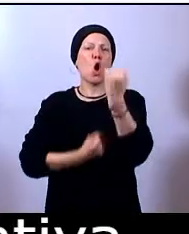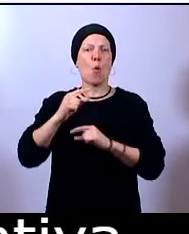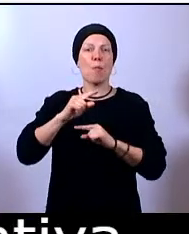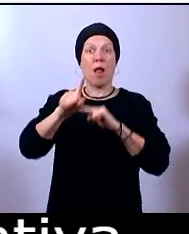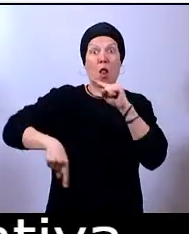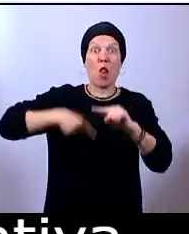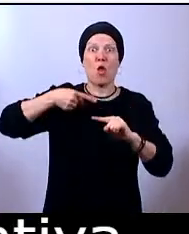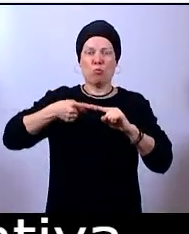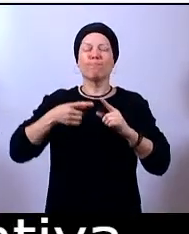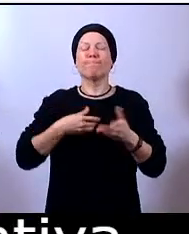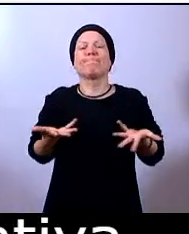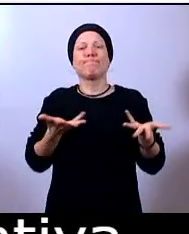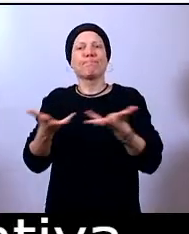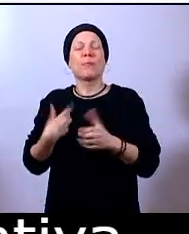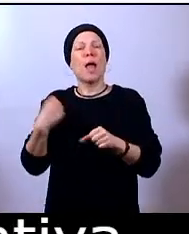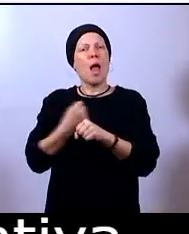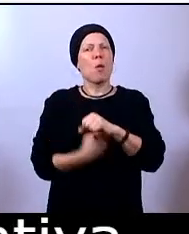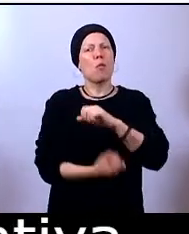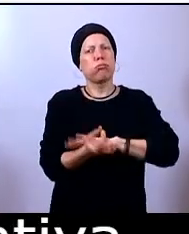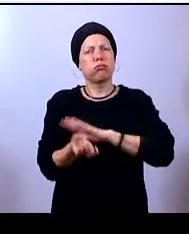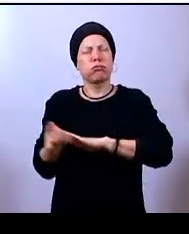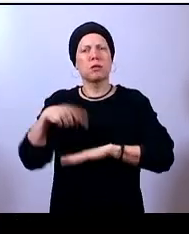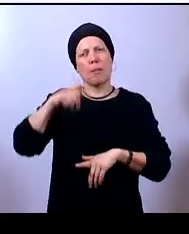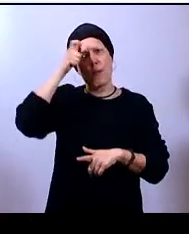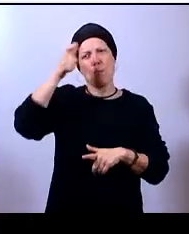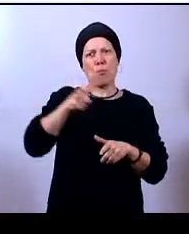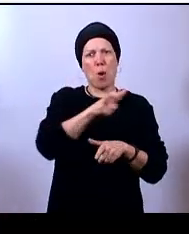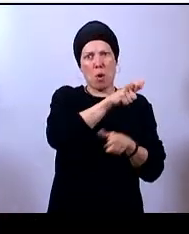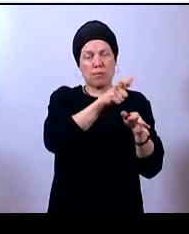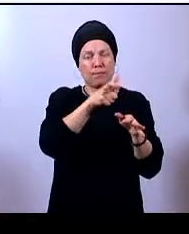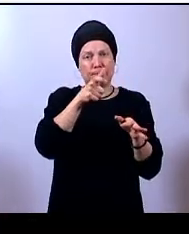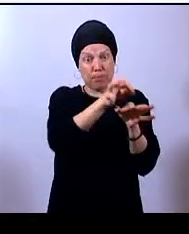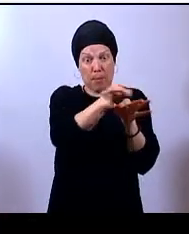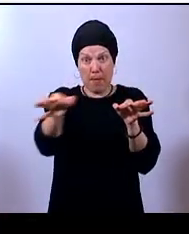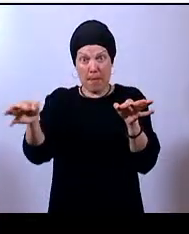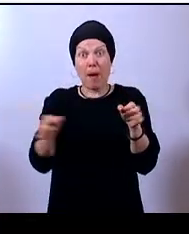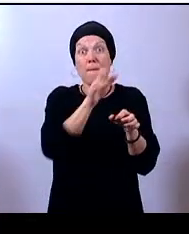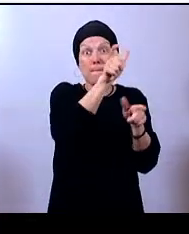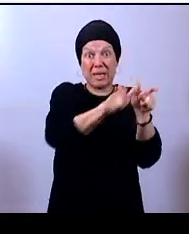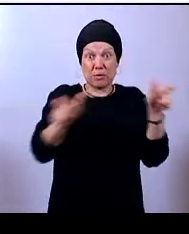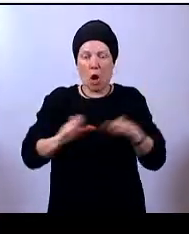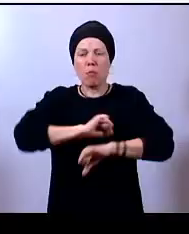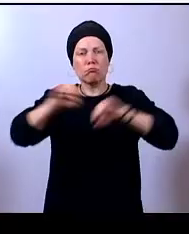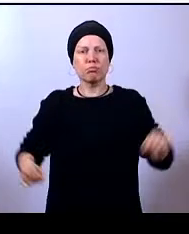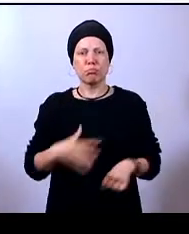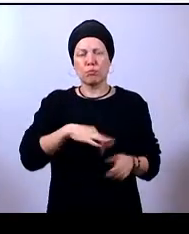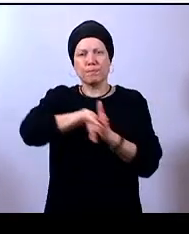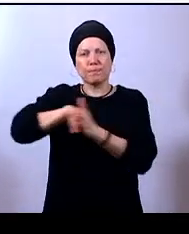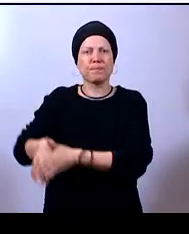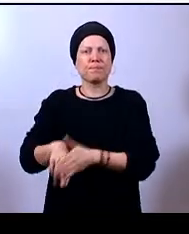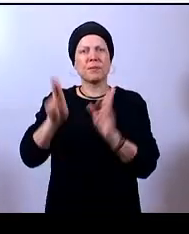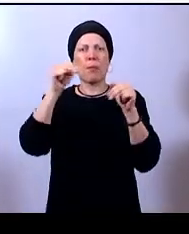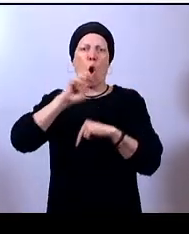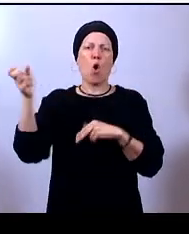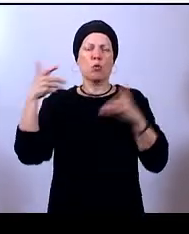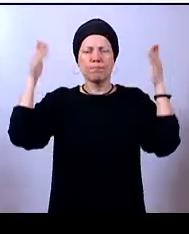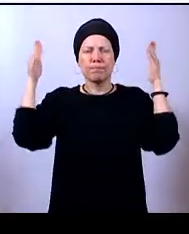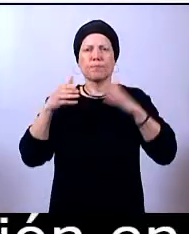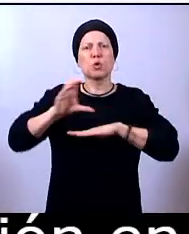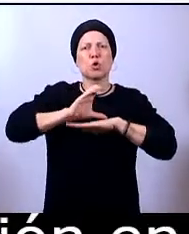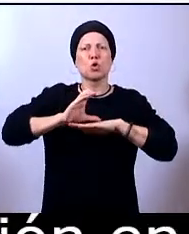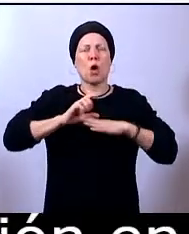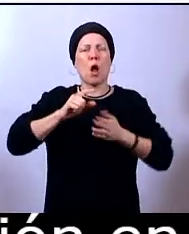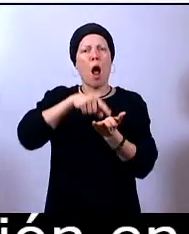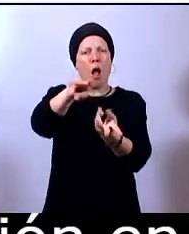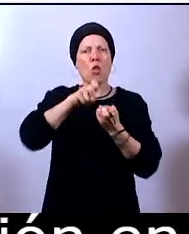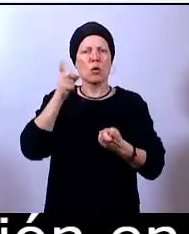circular, generar empleo y fijar población en el medio rural. Cambiamos de asunto y nos detenemos en la Consejería de